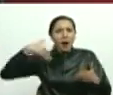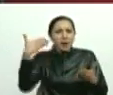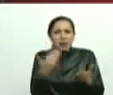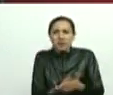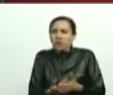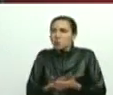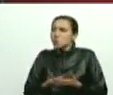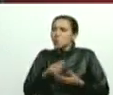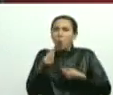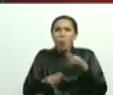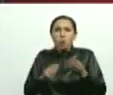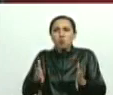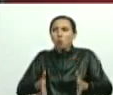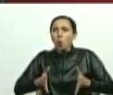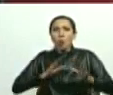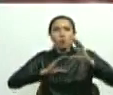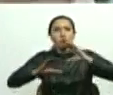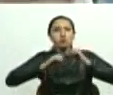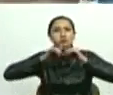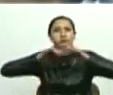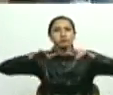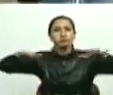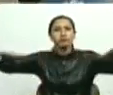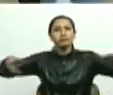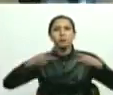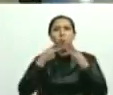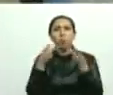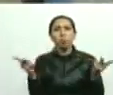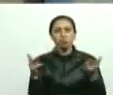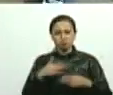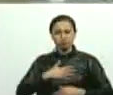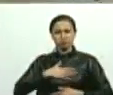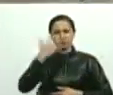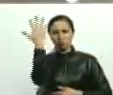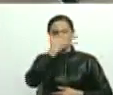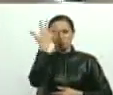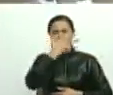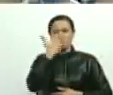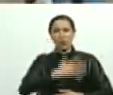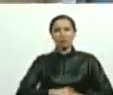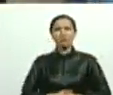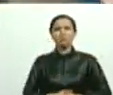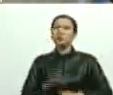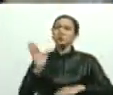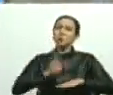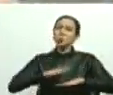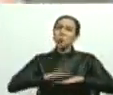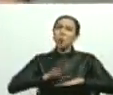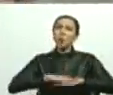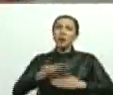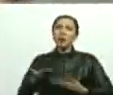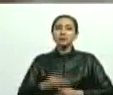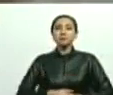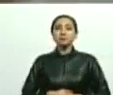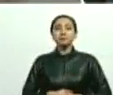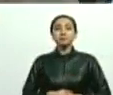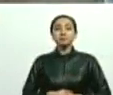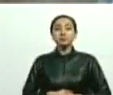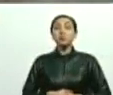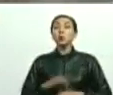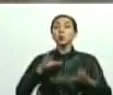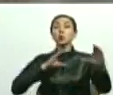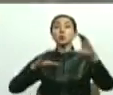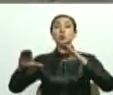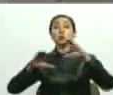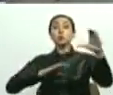logró comunicar. Tengo dudas, porque los grandes medios de comunicación